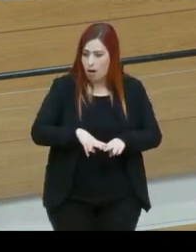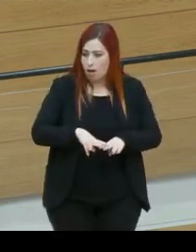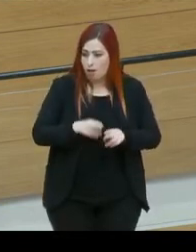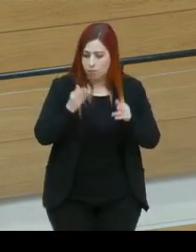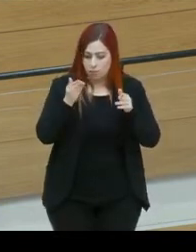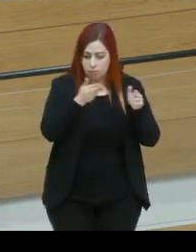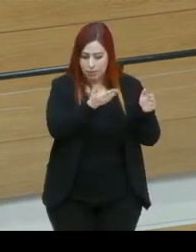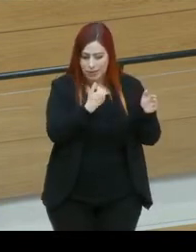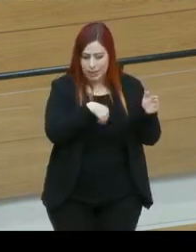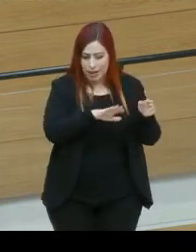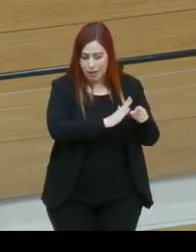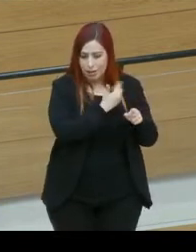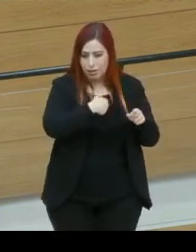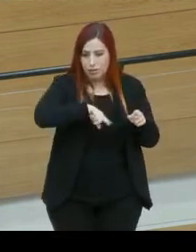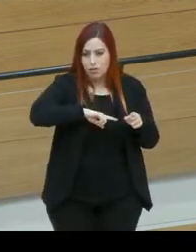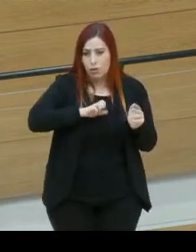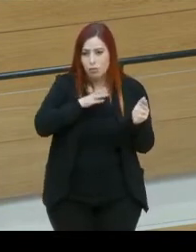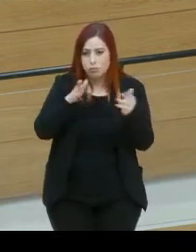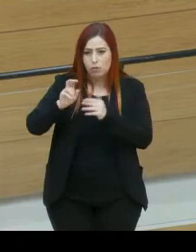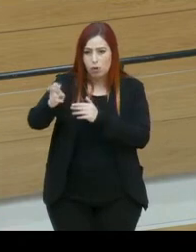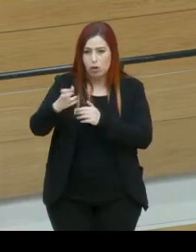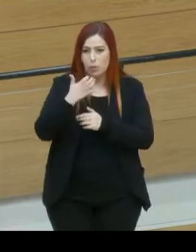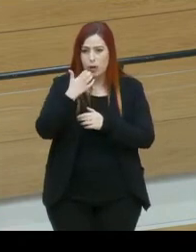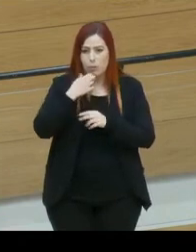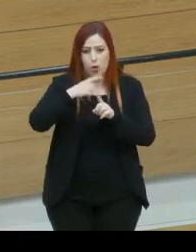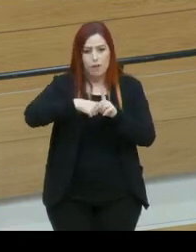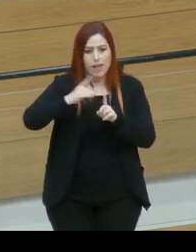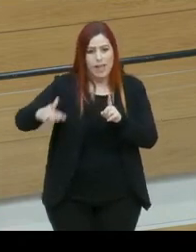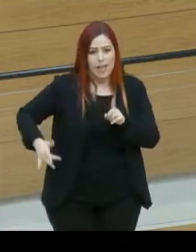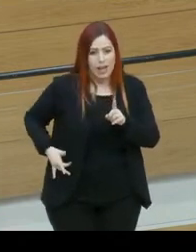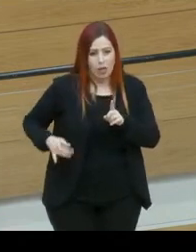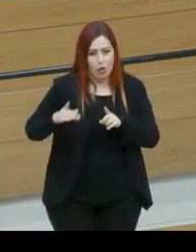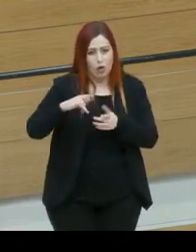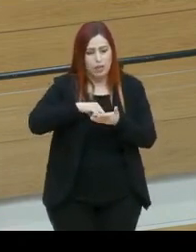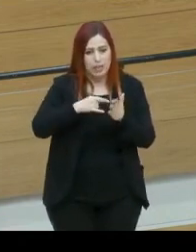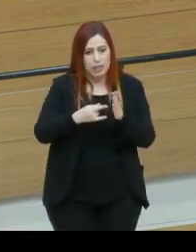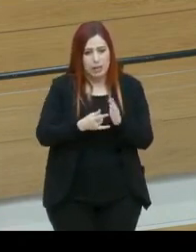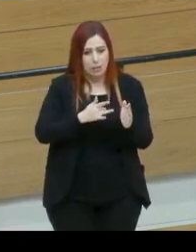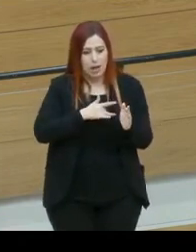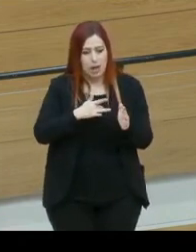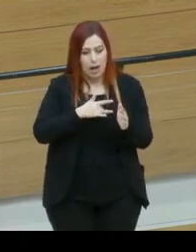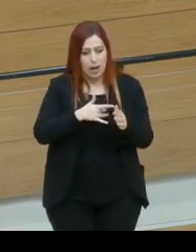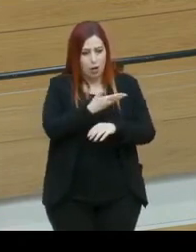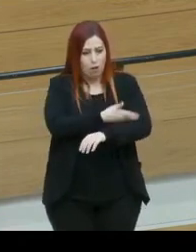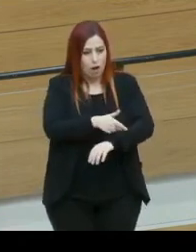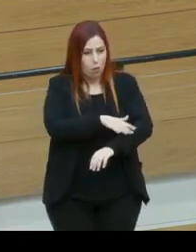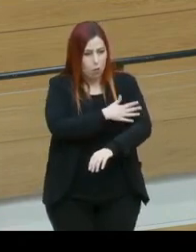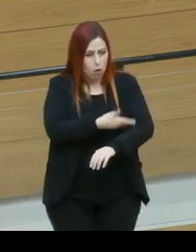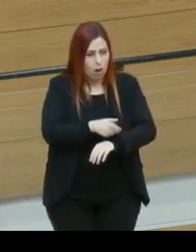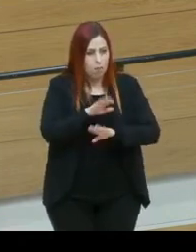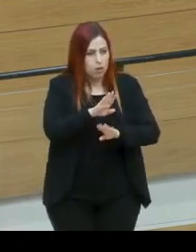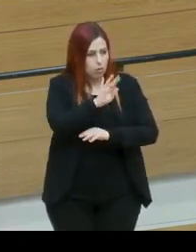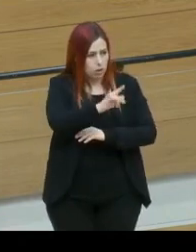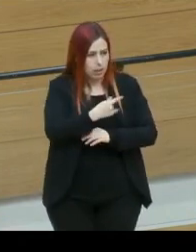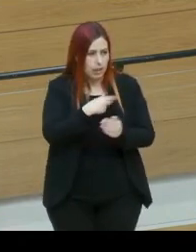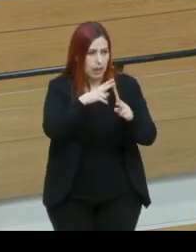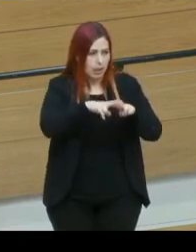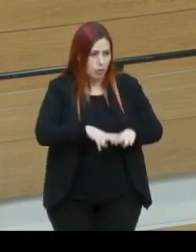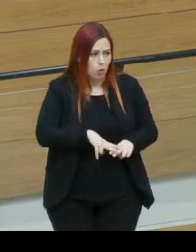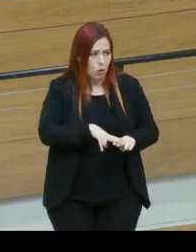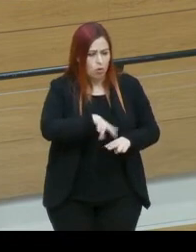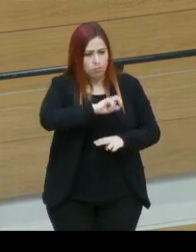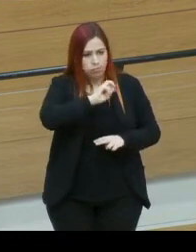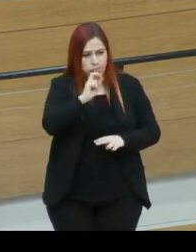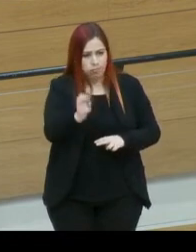otras cosas. Yo, por ejemplo, me centro a nivel del hígado y en el sistema cardiovascular. Pero sí que está muy estudiado